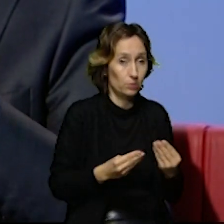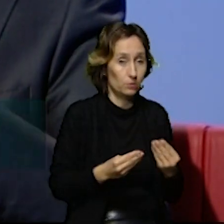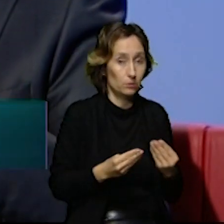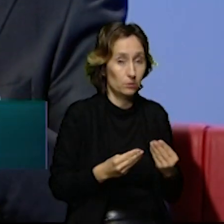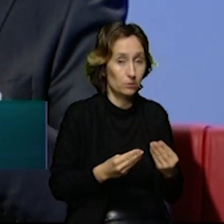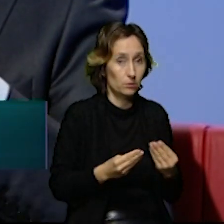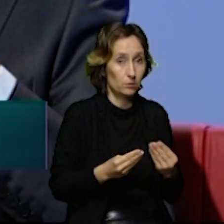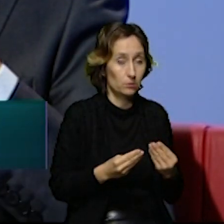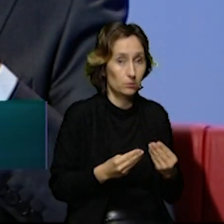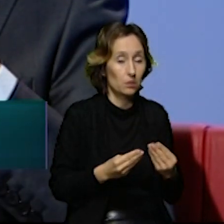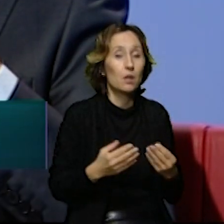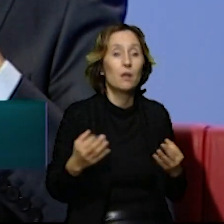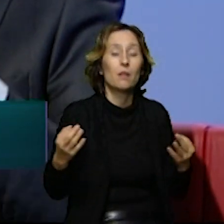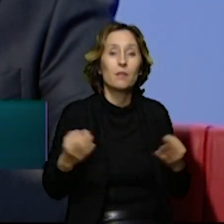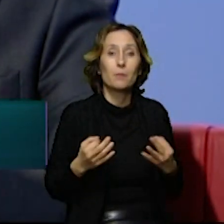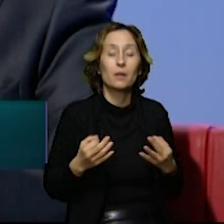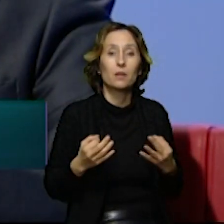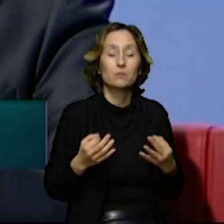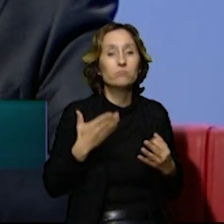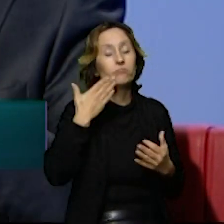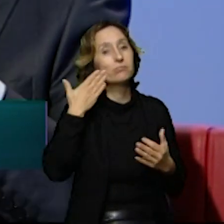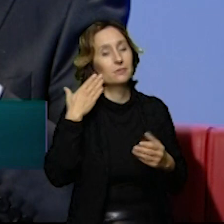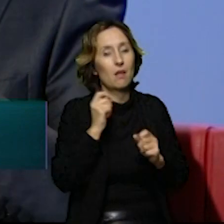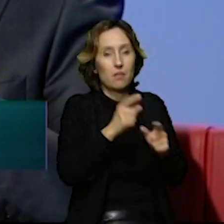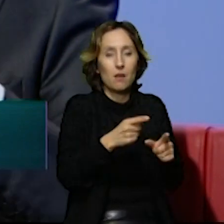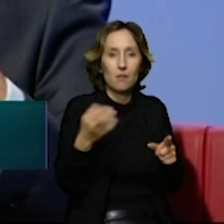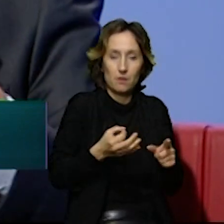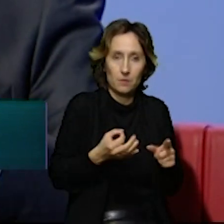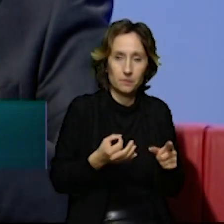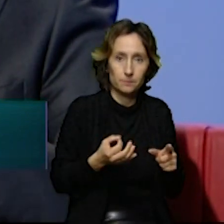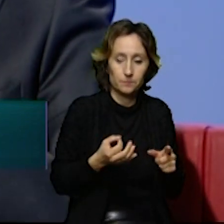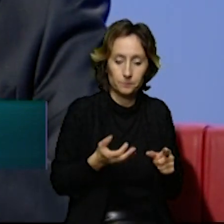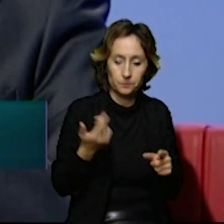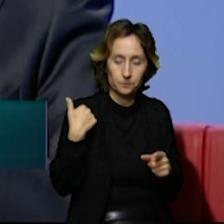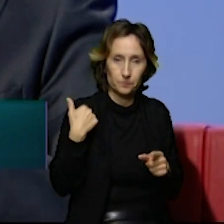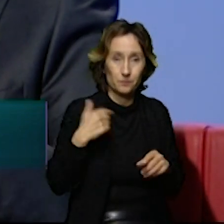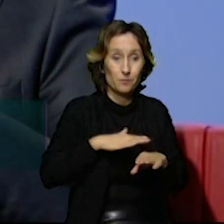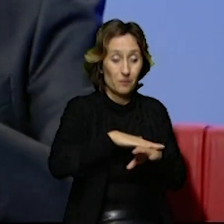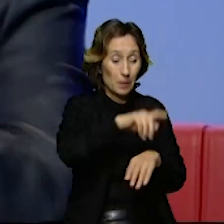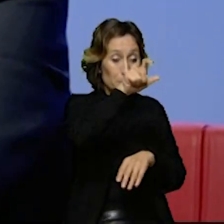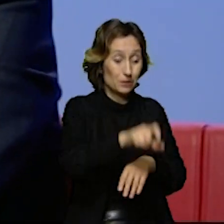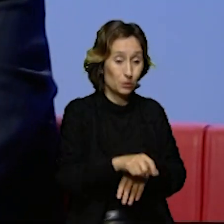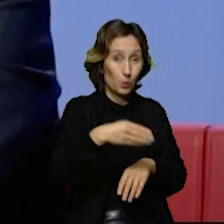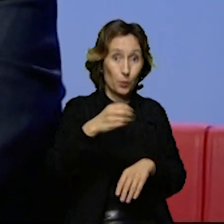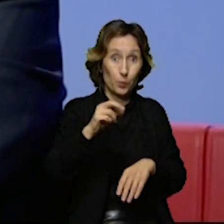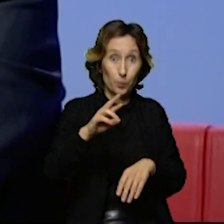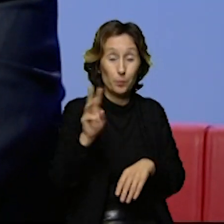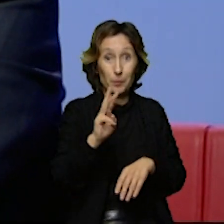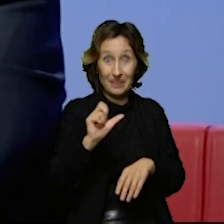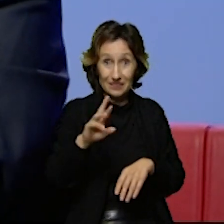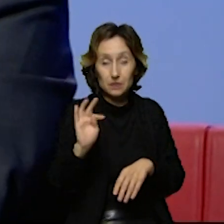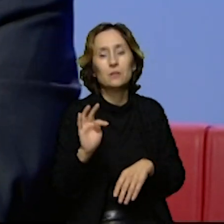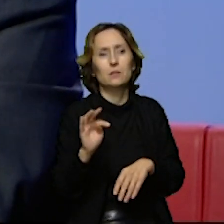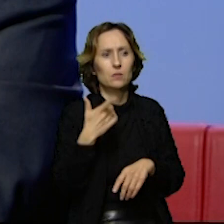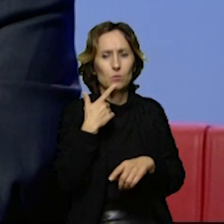que darle prestigio, ¿eh? Yo una vez le propuse al ministro Wert que del mismo modo que tenemos